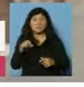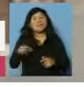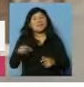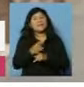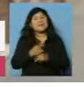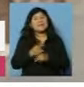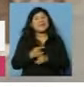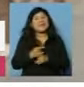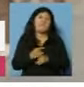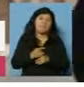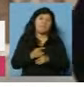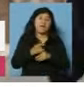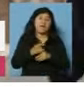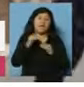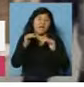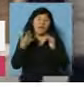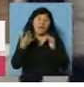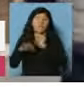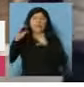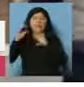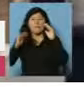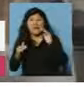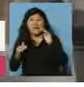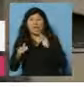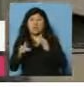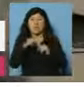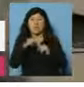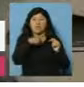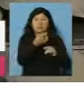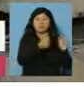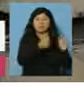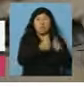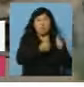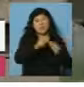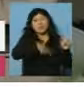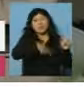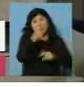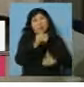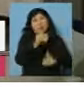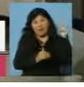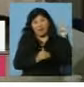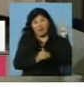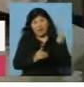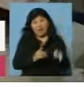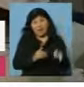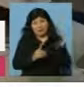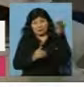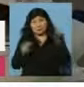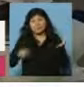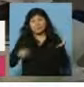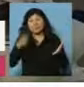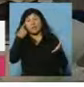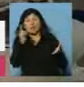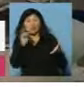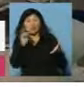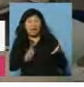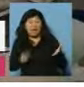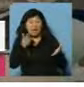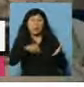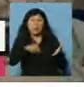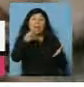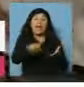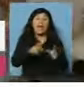competencia, pero bueno, estamos bien con ese precio. No sé la verdad por qué está tan cara la